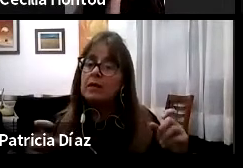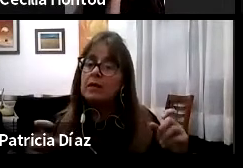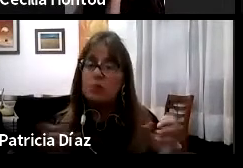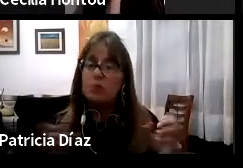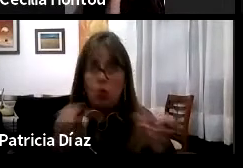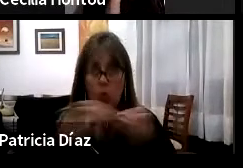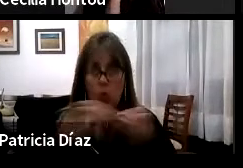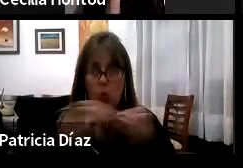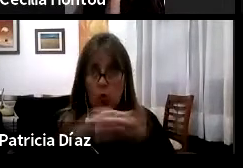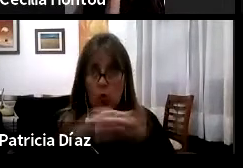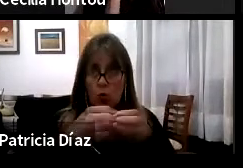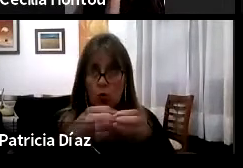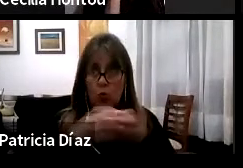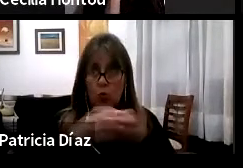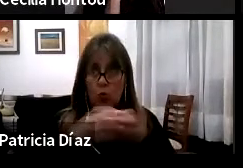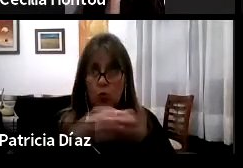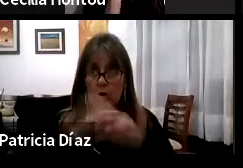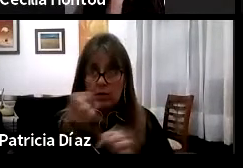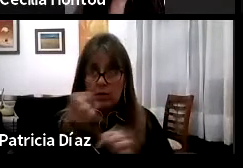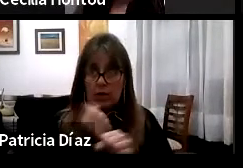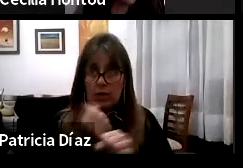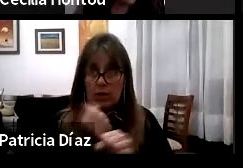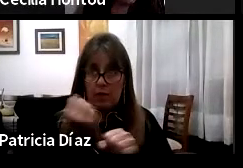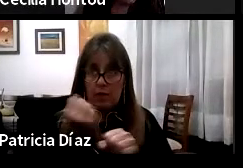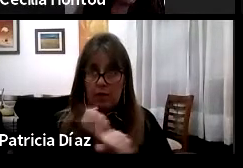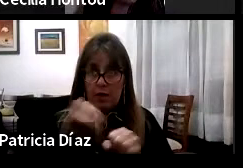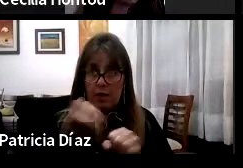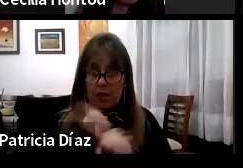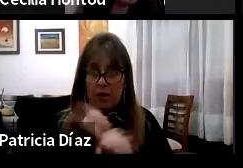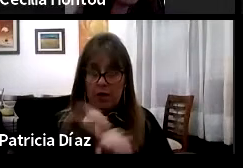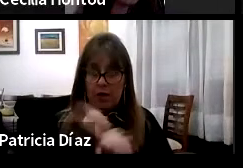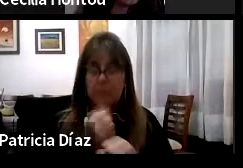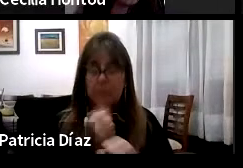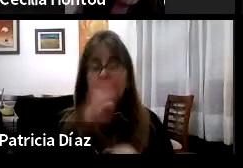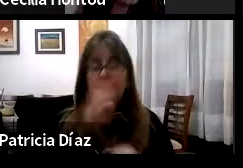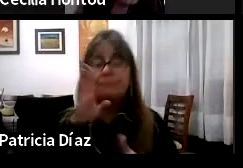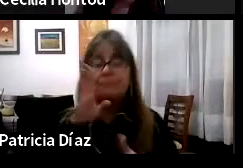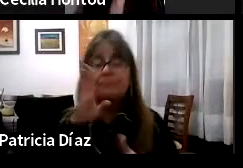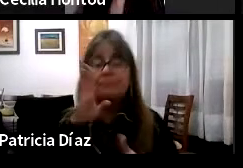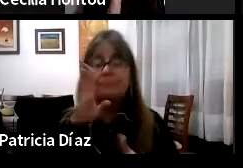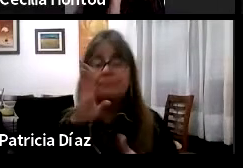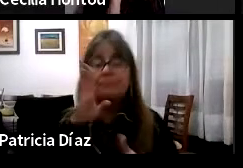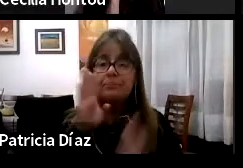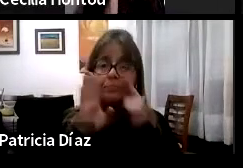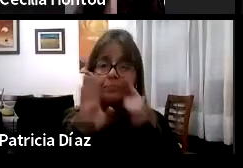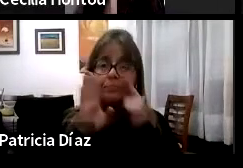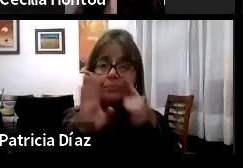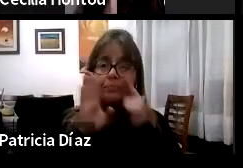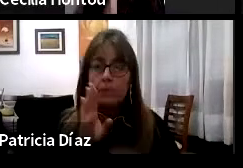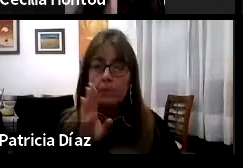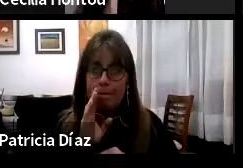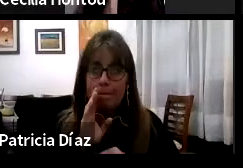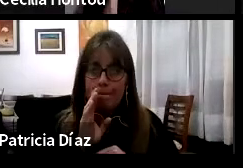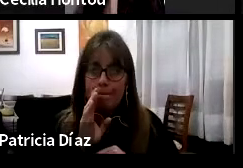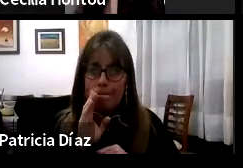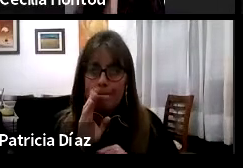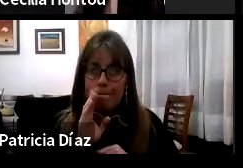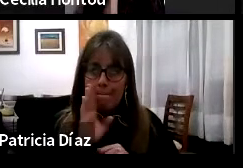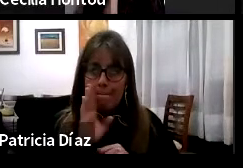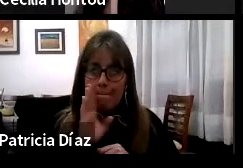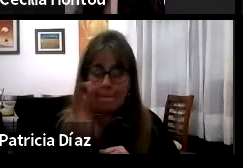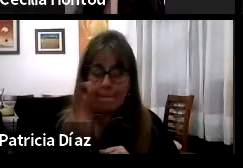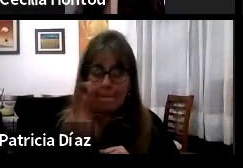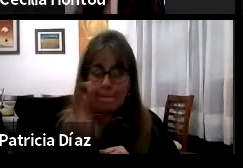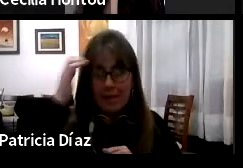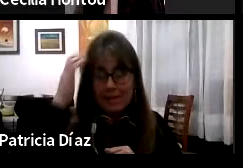trabajo. Está la mamá, está el psiquiatra, está el neuropediatra, están los técnicos que